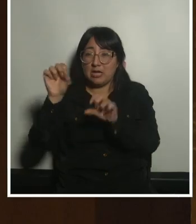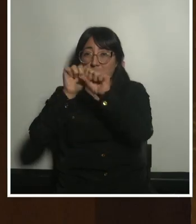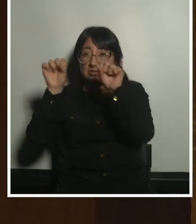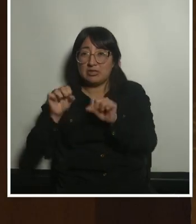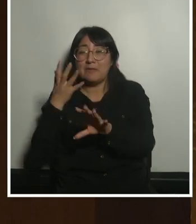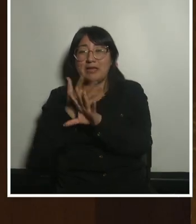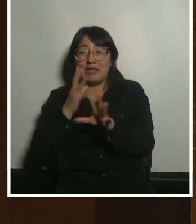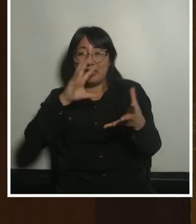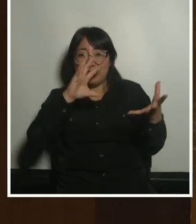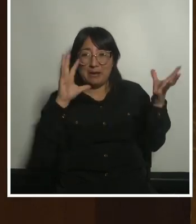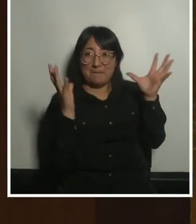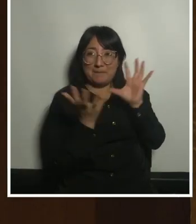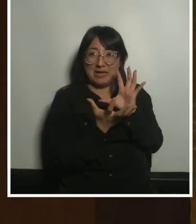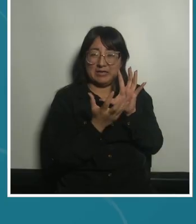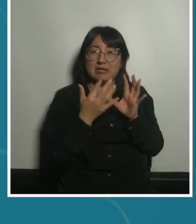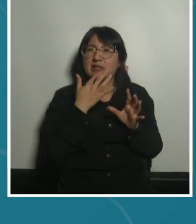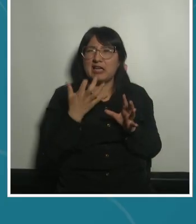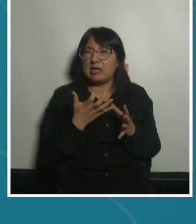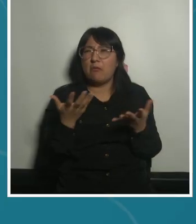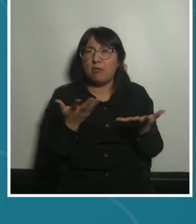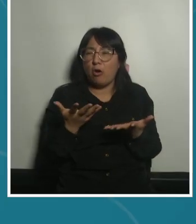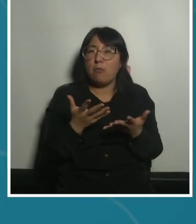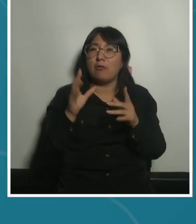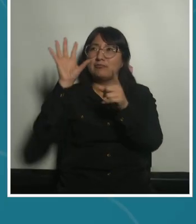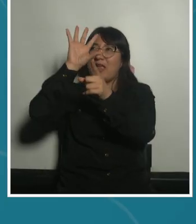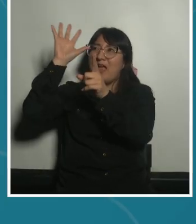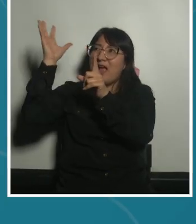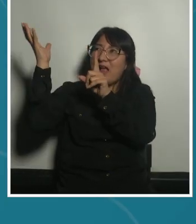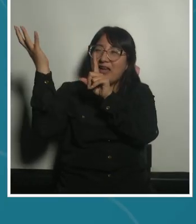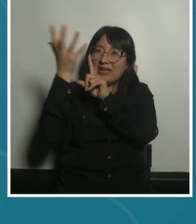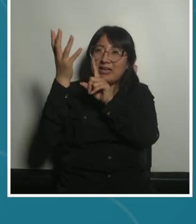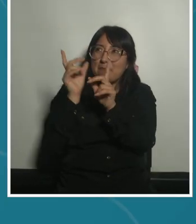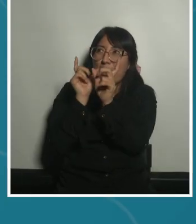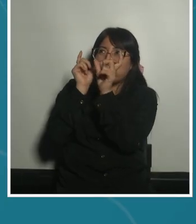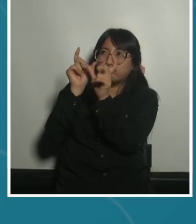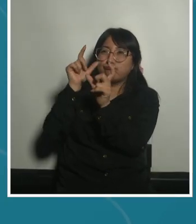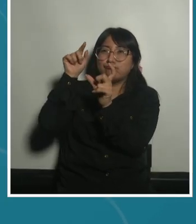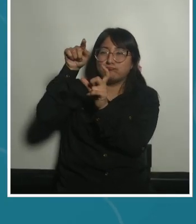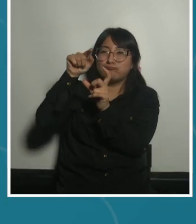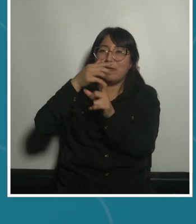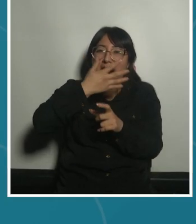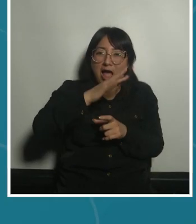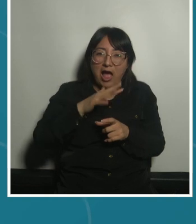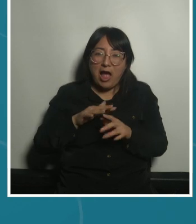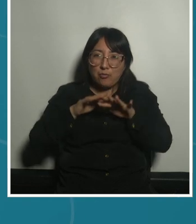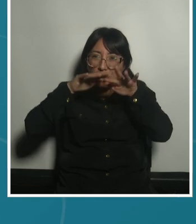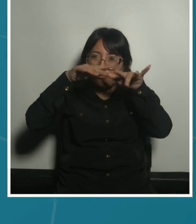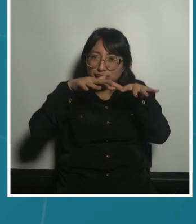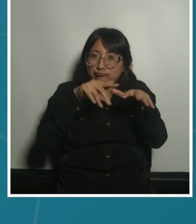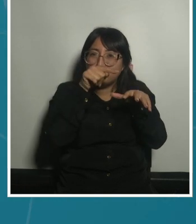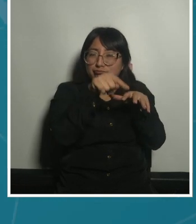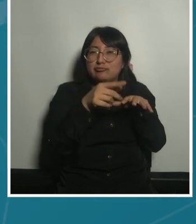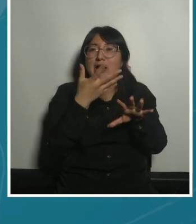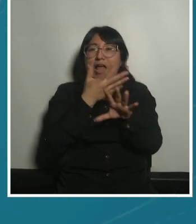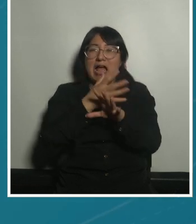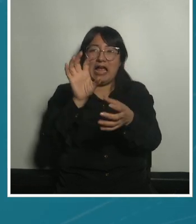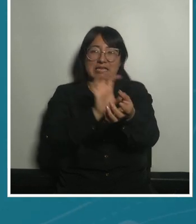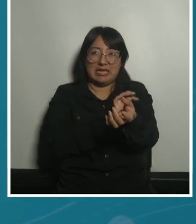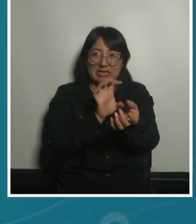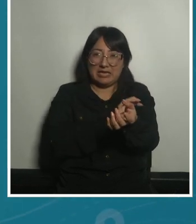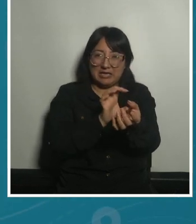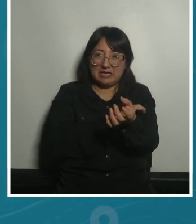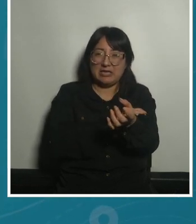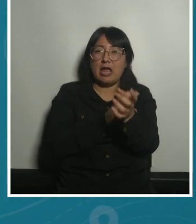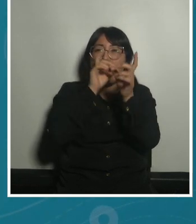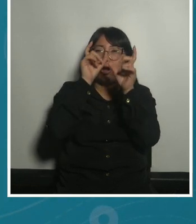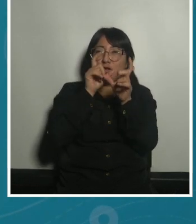planeta. Principalmente regula el clima, abastece de agua, es una zona de mitigación principalmente de energías extremas, de amenazas naturales